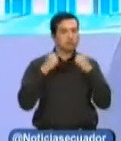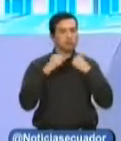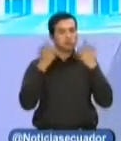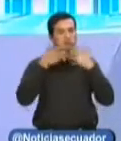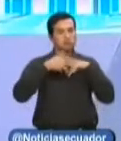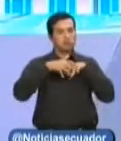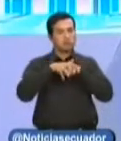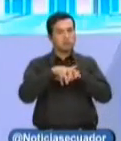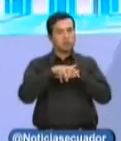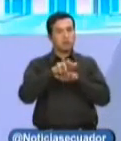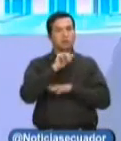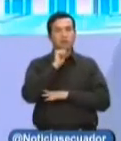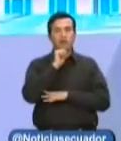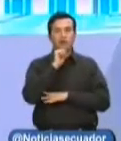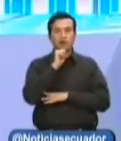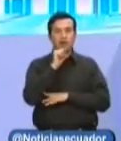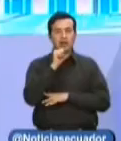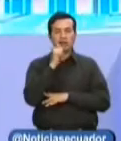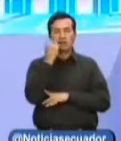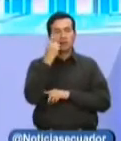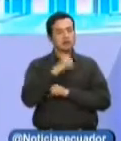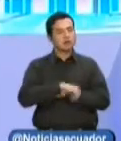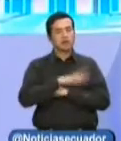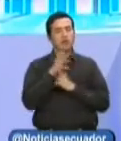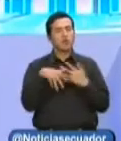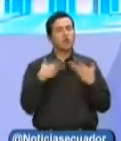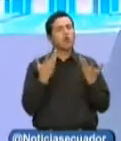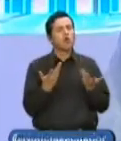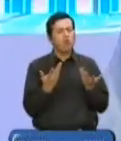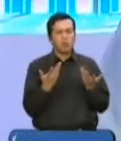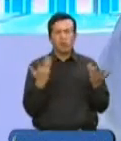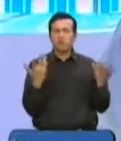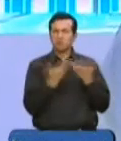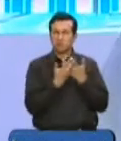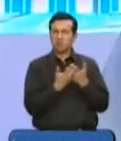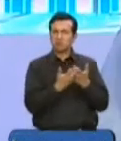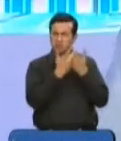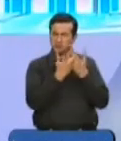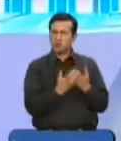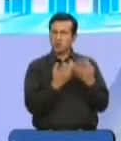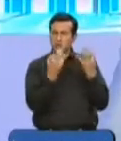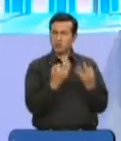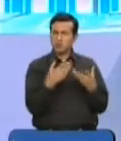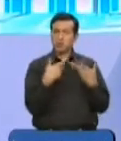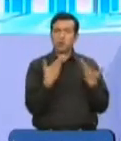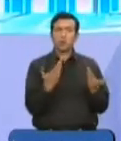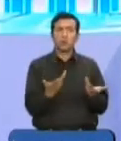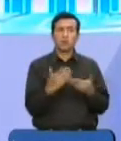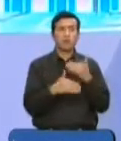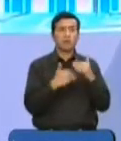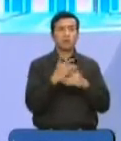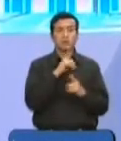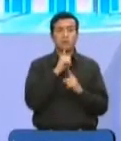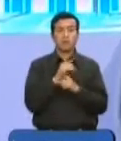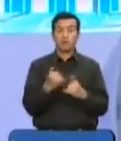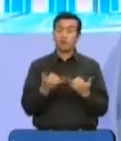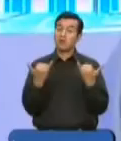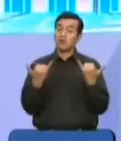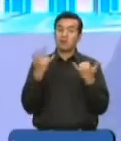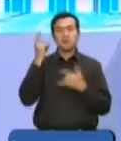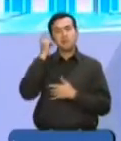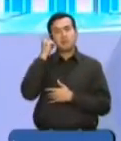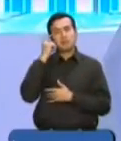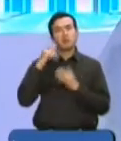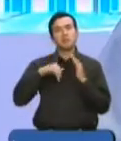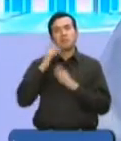pero que todavía no queda muy claro exactamente cómo se van a consolidar en el curso del tiempo. A mí me parece que por ahora es mucho más una